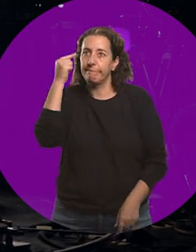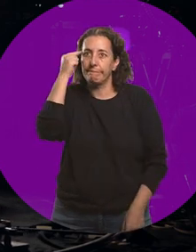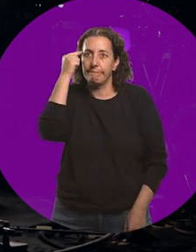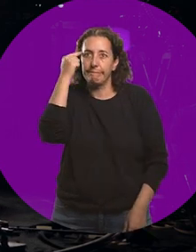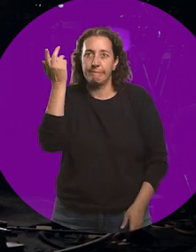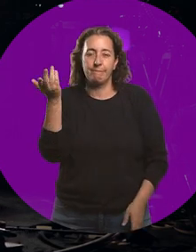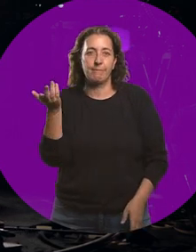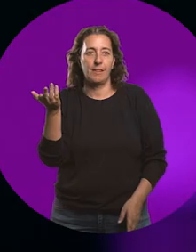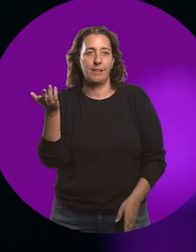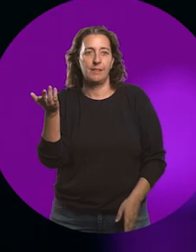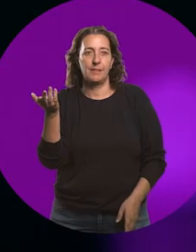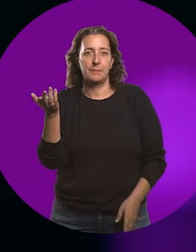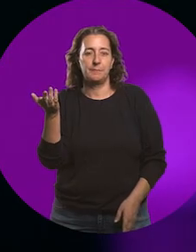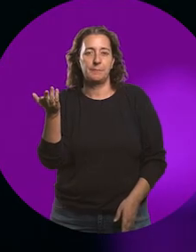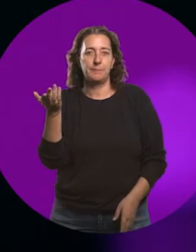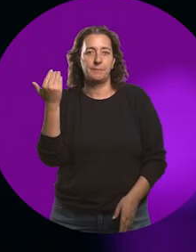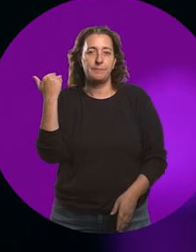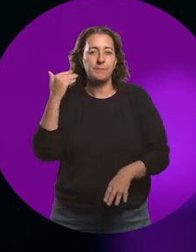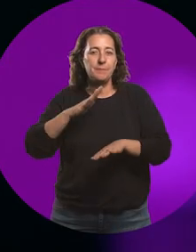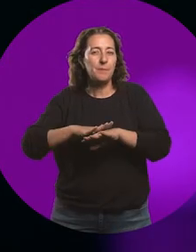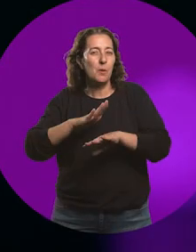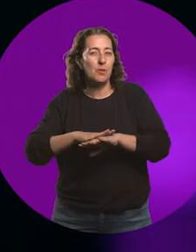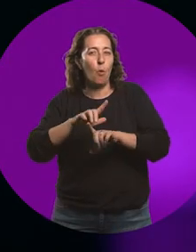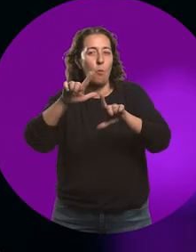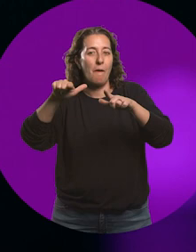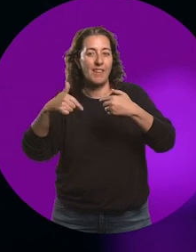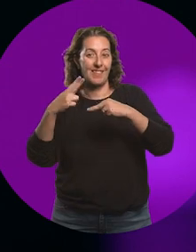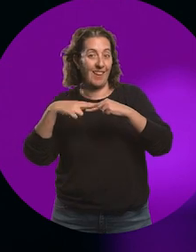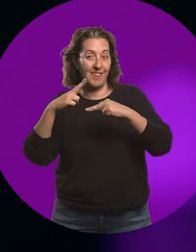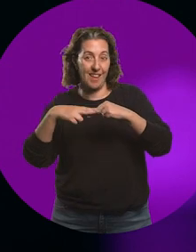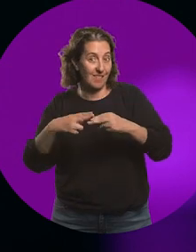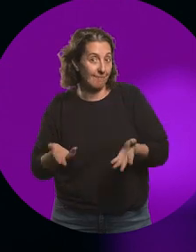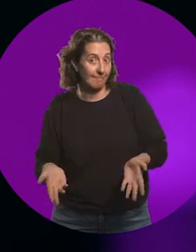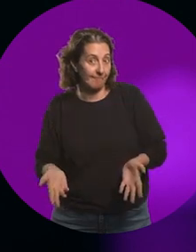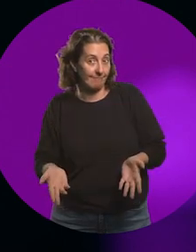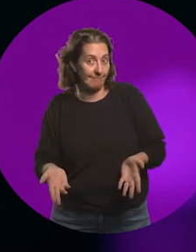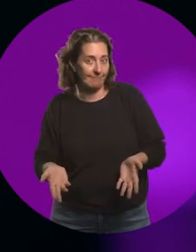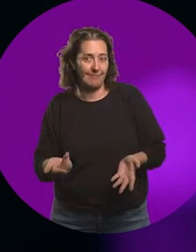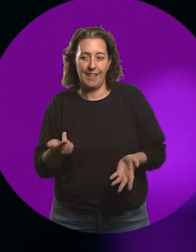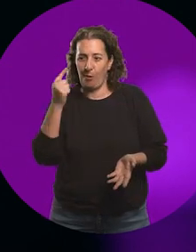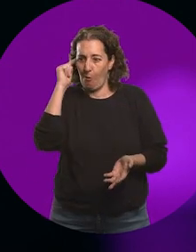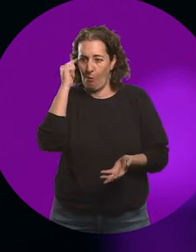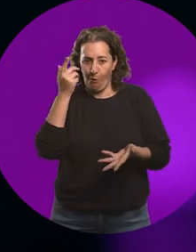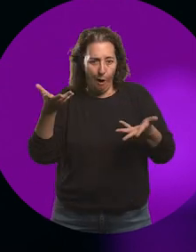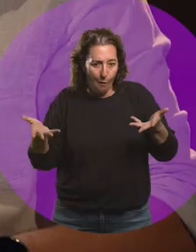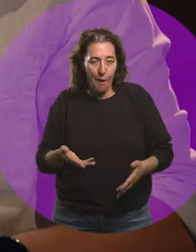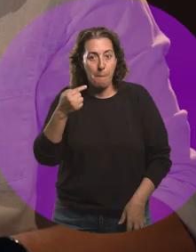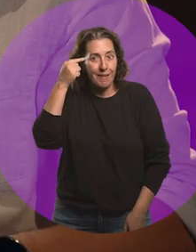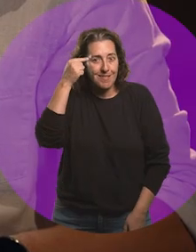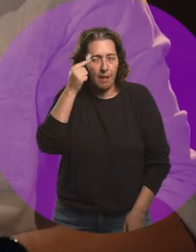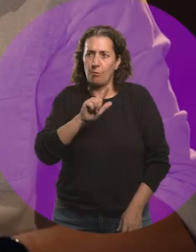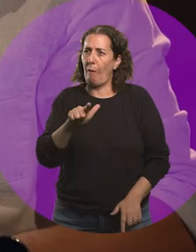momento en el que no había internet, ¿no? Que es como loco pensarlo ahora, pero,